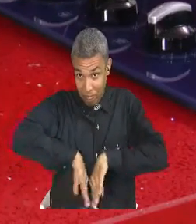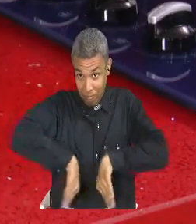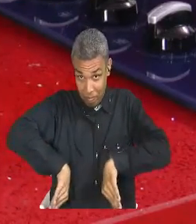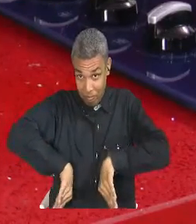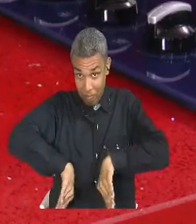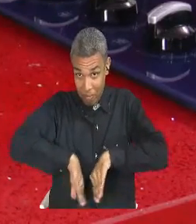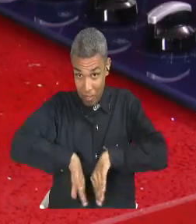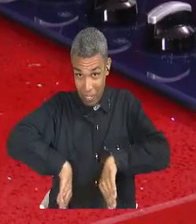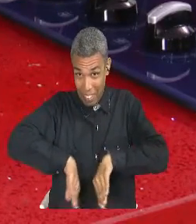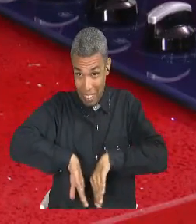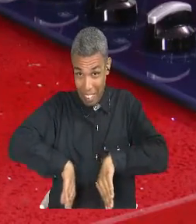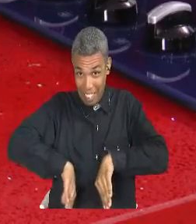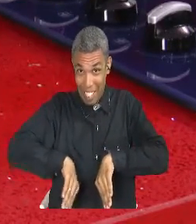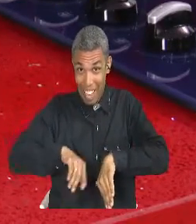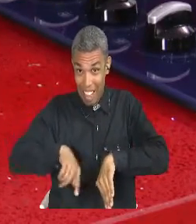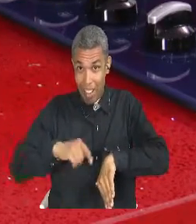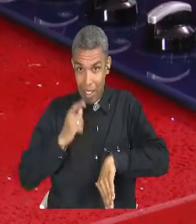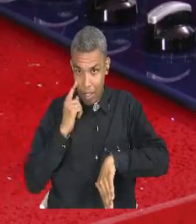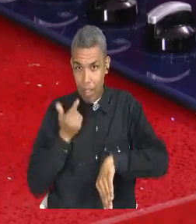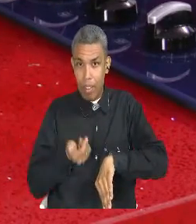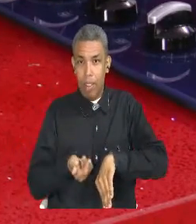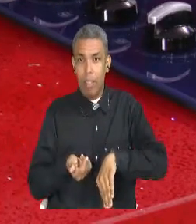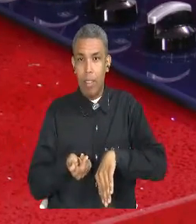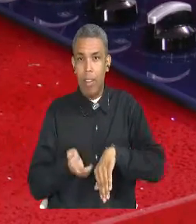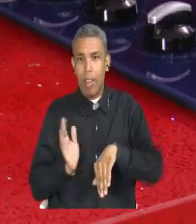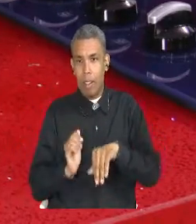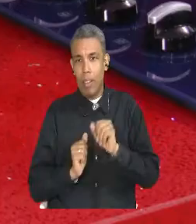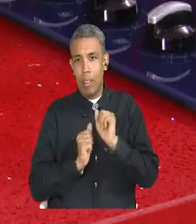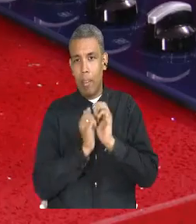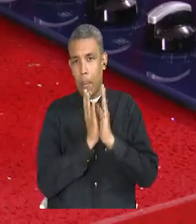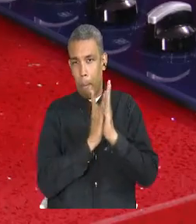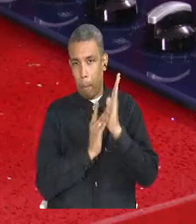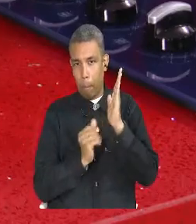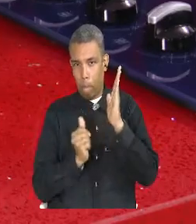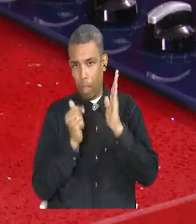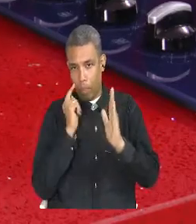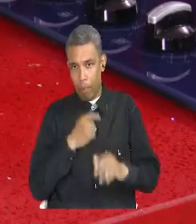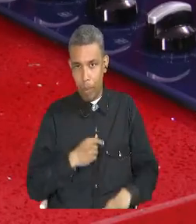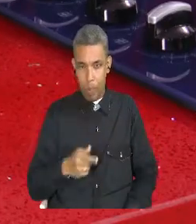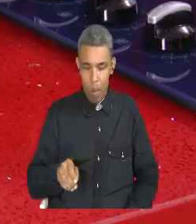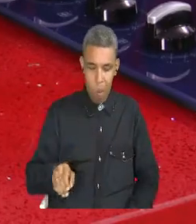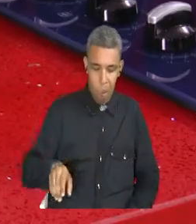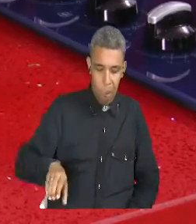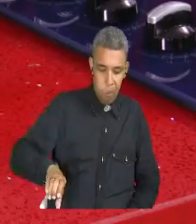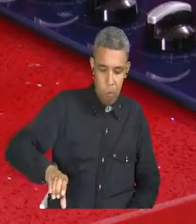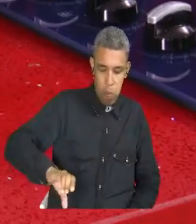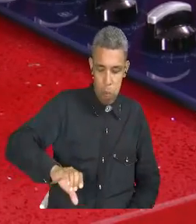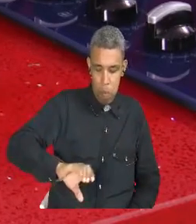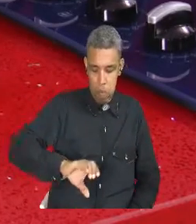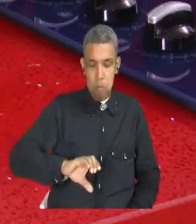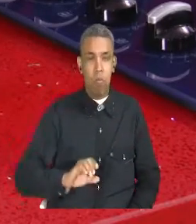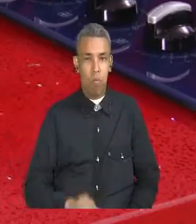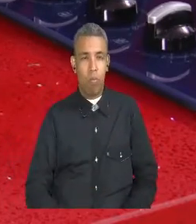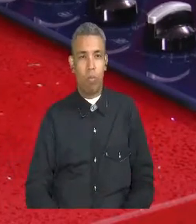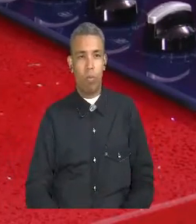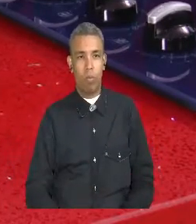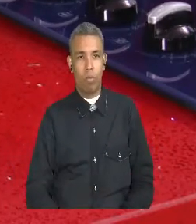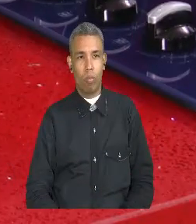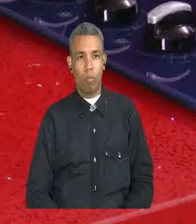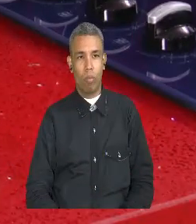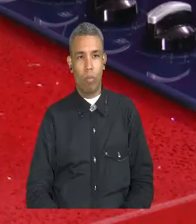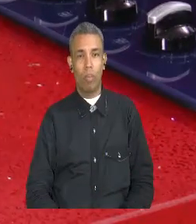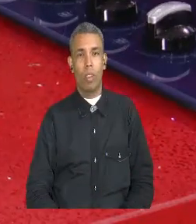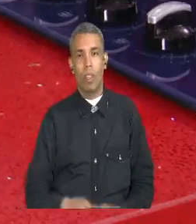centro nuestro líquido. Ábreme un círculo en el centro, por favor. ¿Sí? Sí, por favor. Y voy a agregar líquido. Ok. Ahora sí vas a